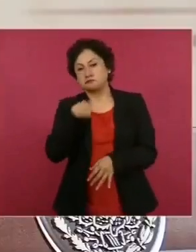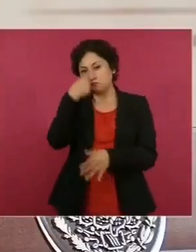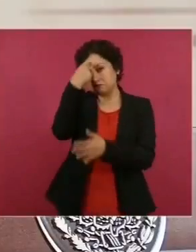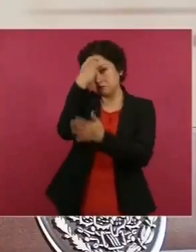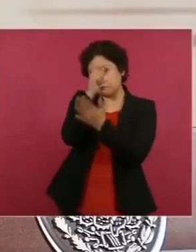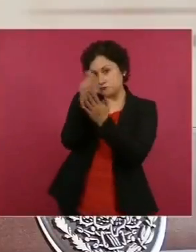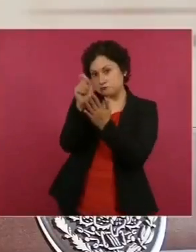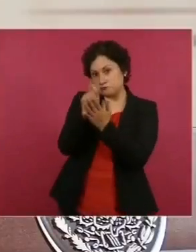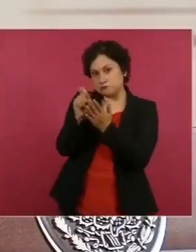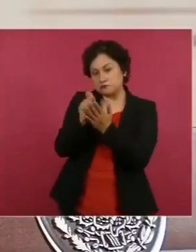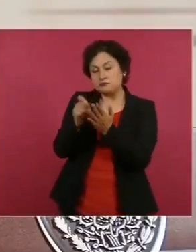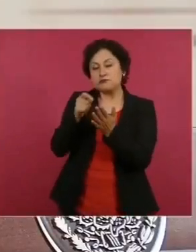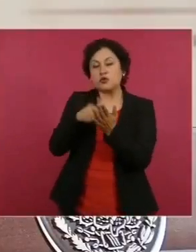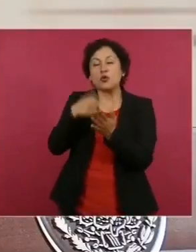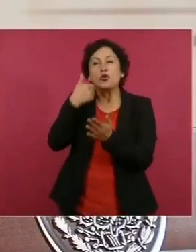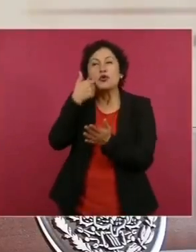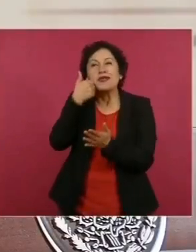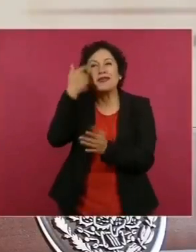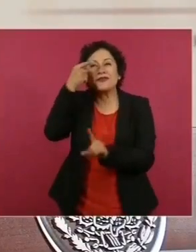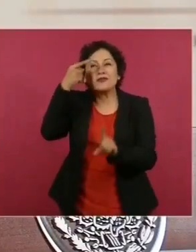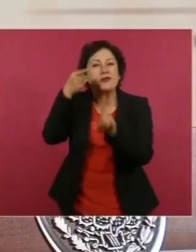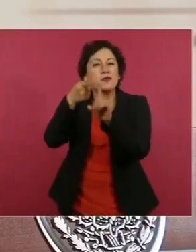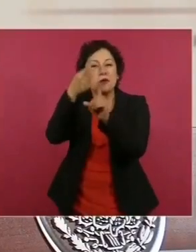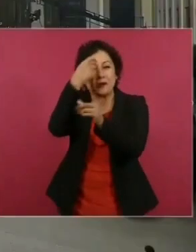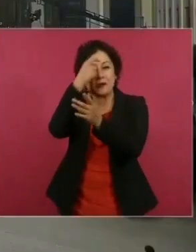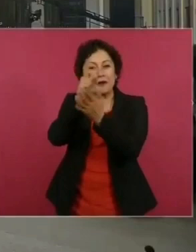pensamiento conservador en México.